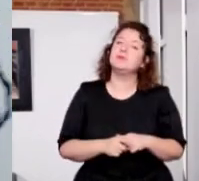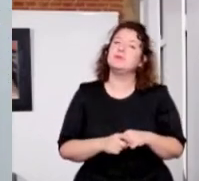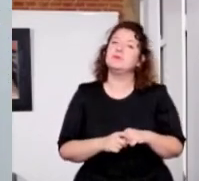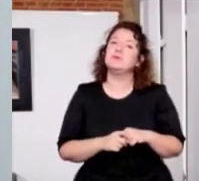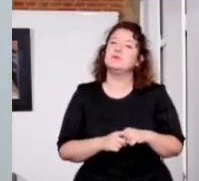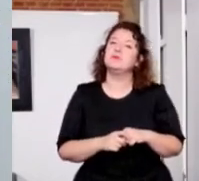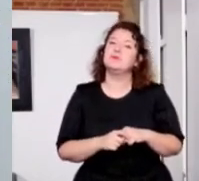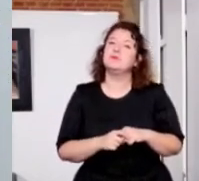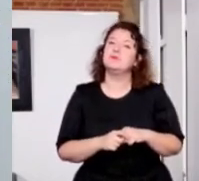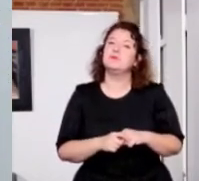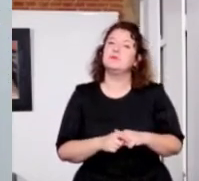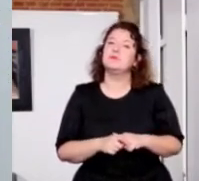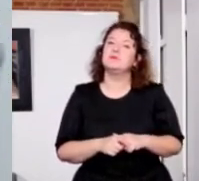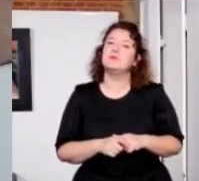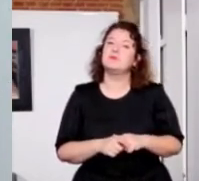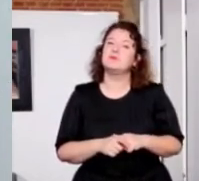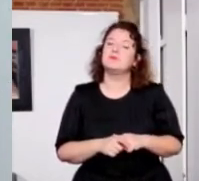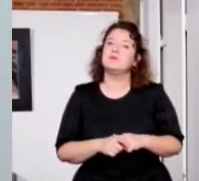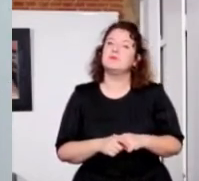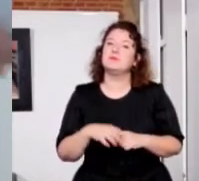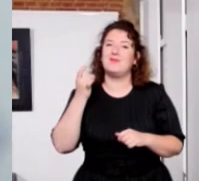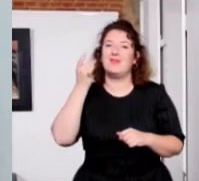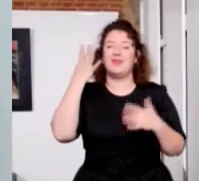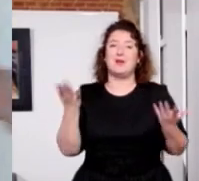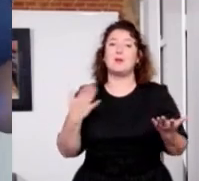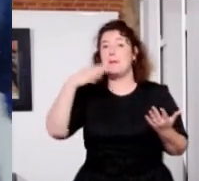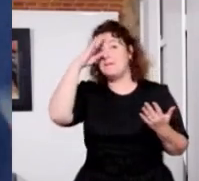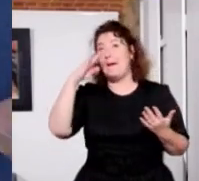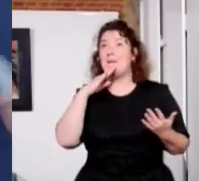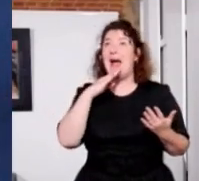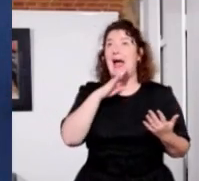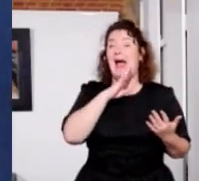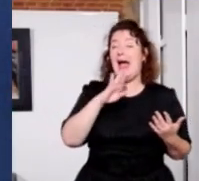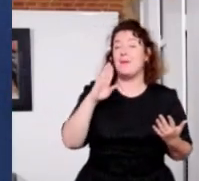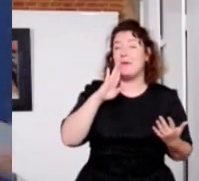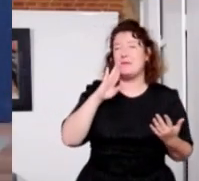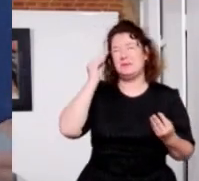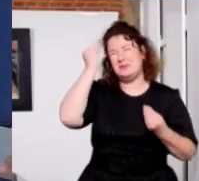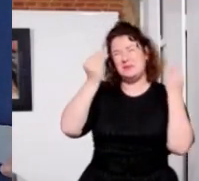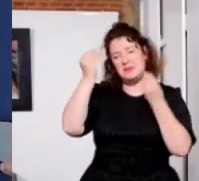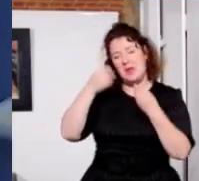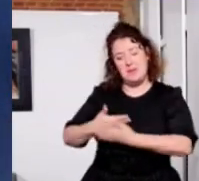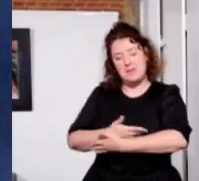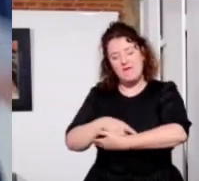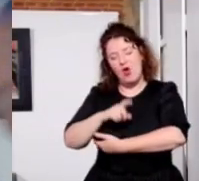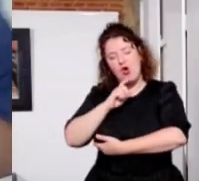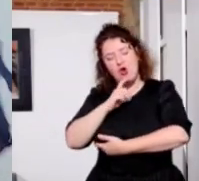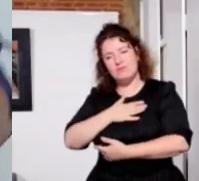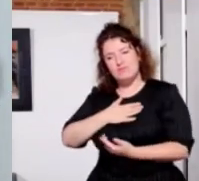aquí lo que se planteó. Cuando papá y mamá decidieron cómo querían que fuera el bebé, decidieron,